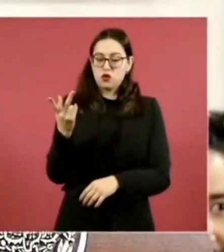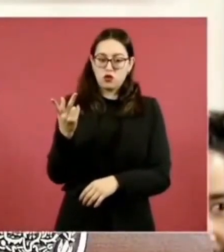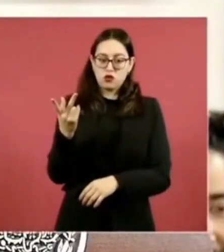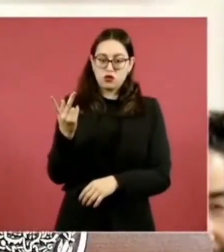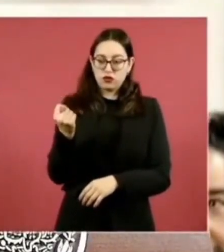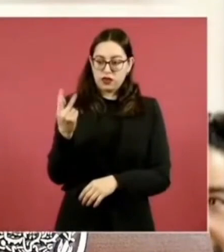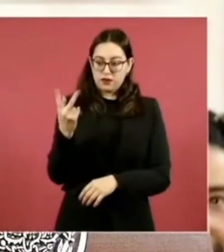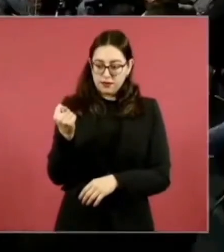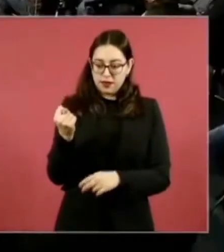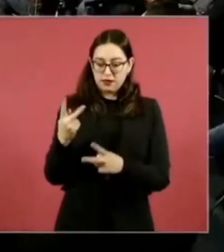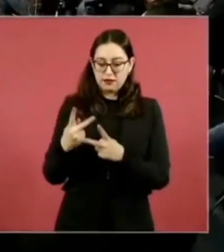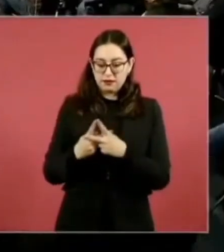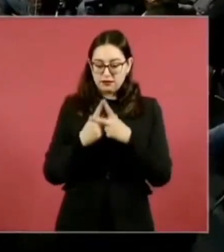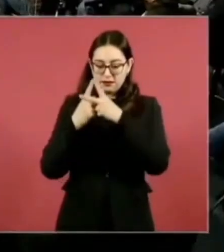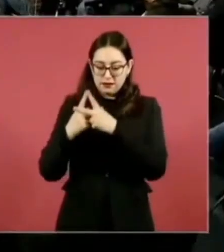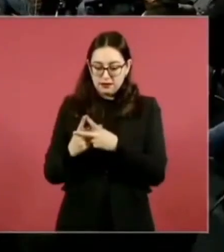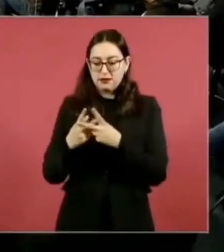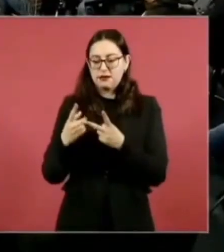de información,